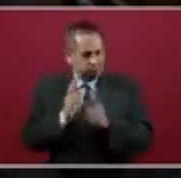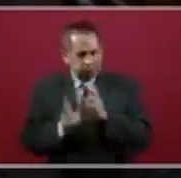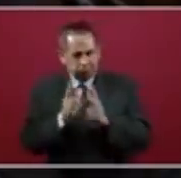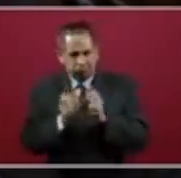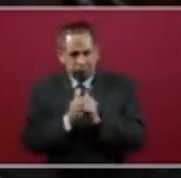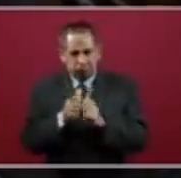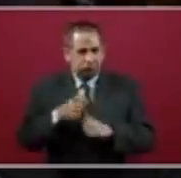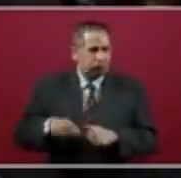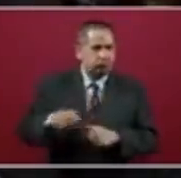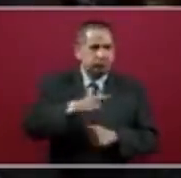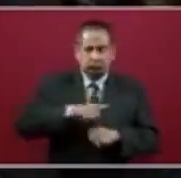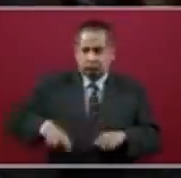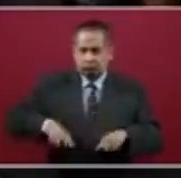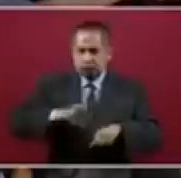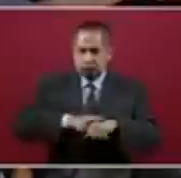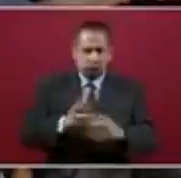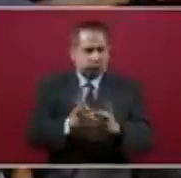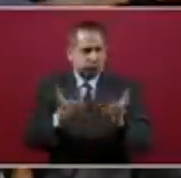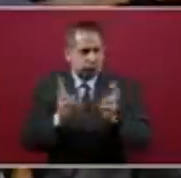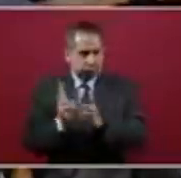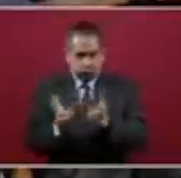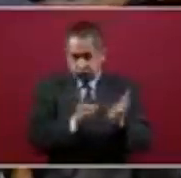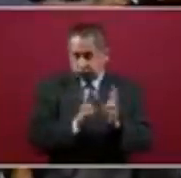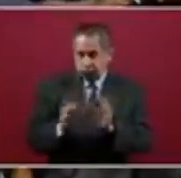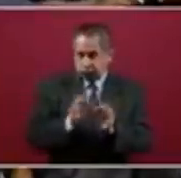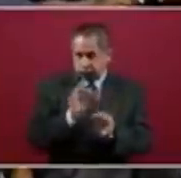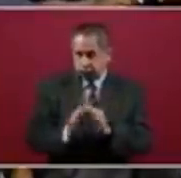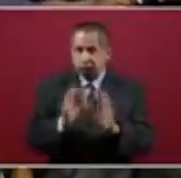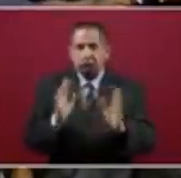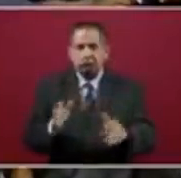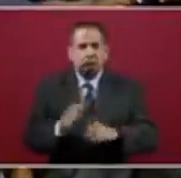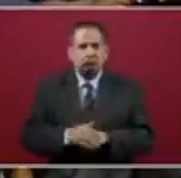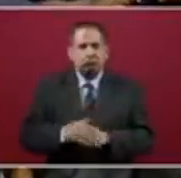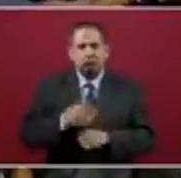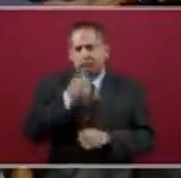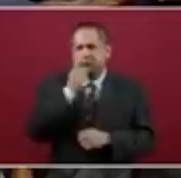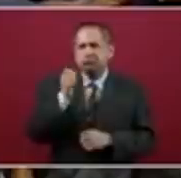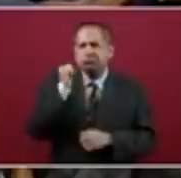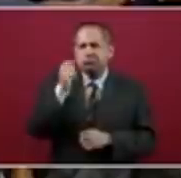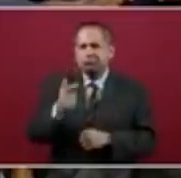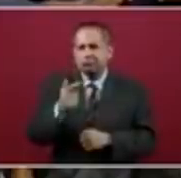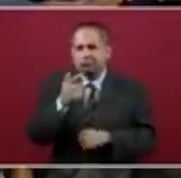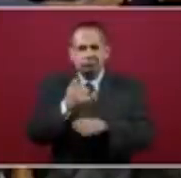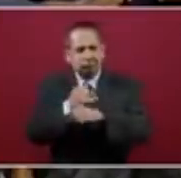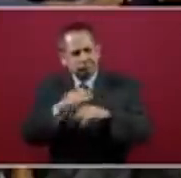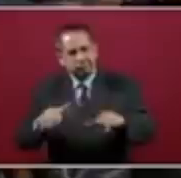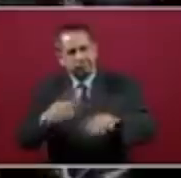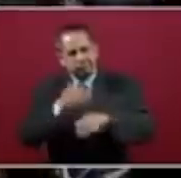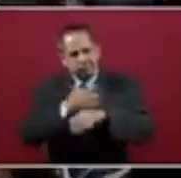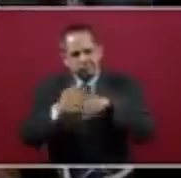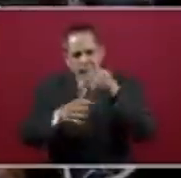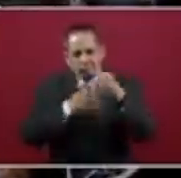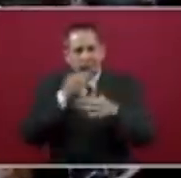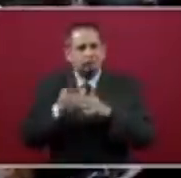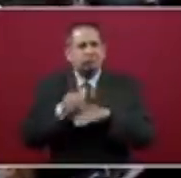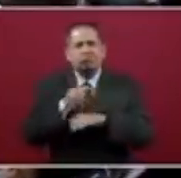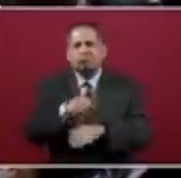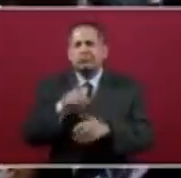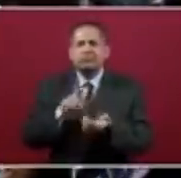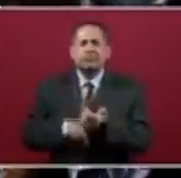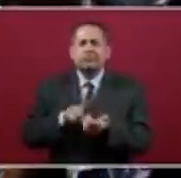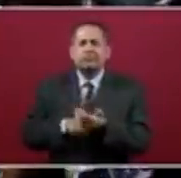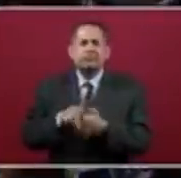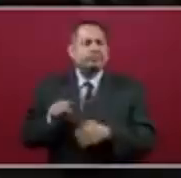los gobernadores sobre esto y si ya le han dado alguna información sobre quiénes